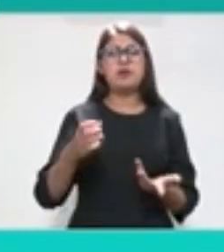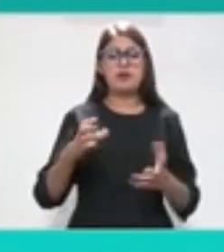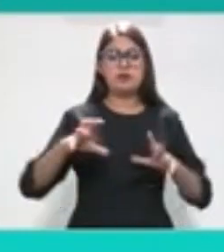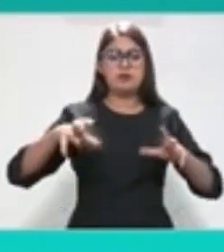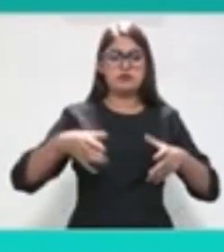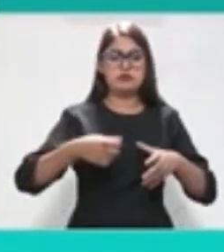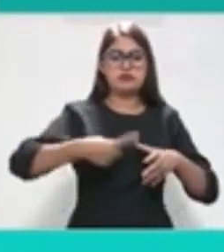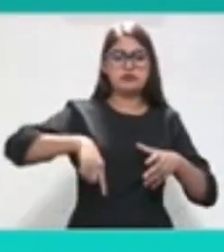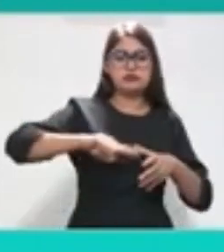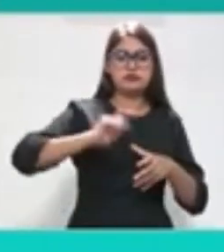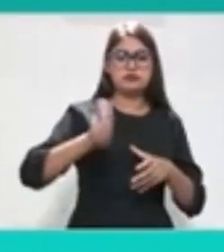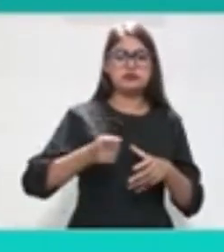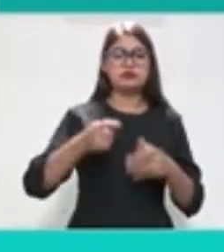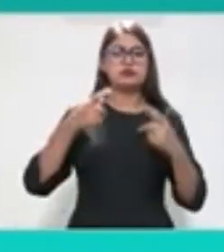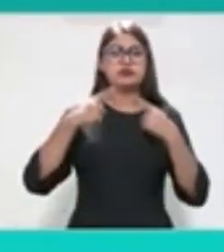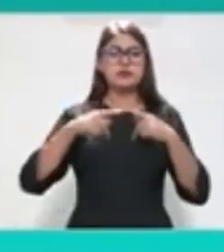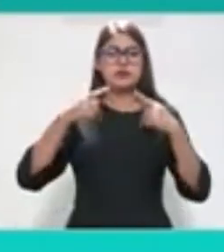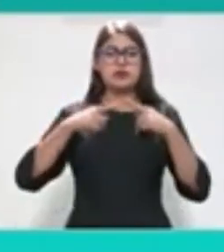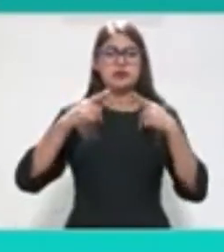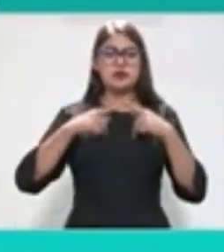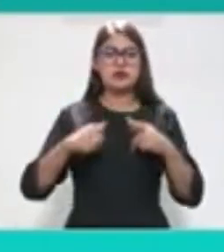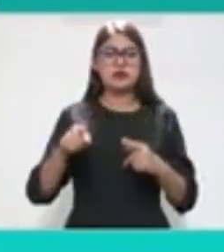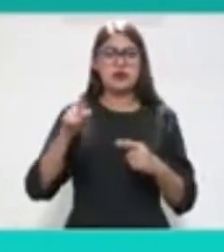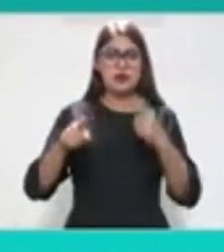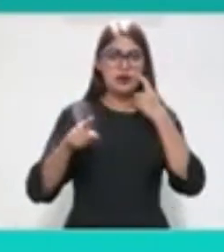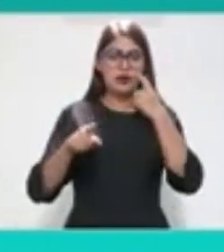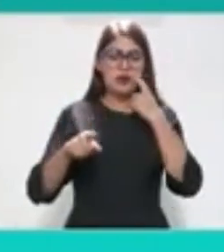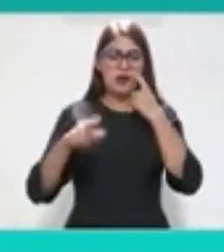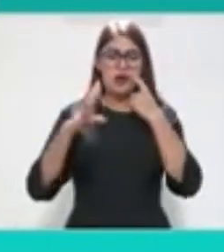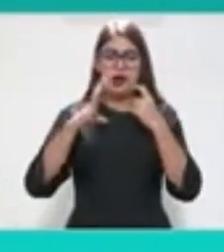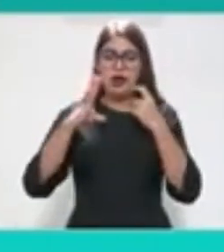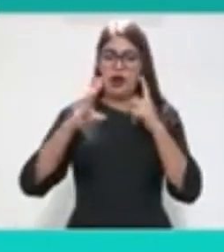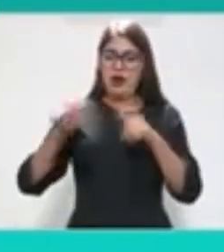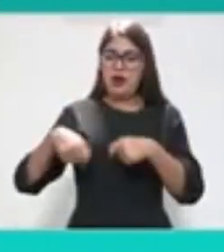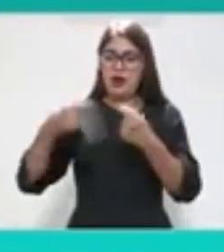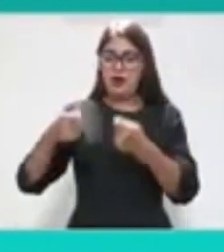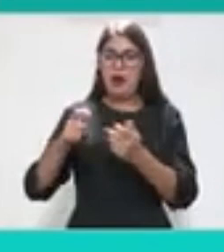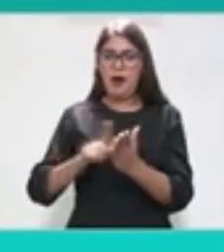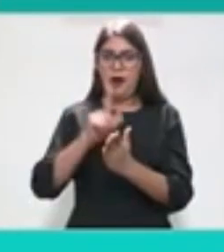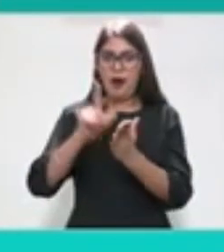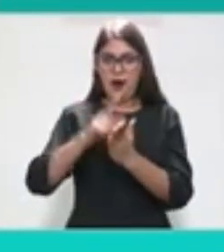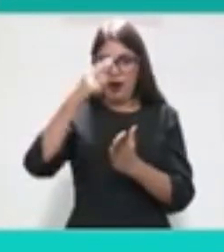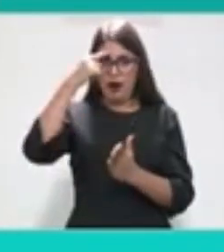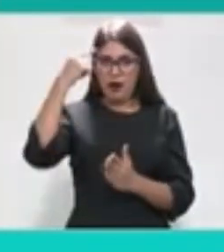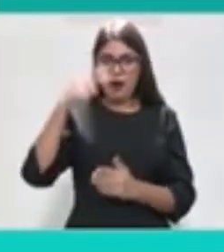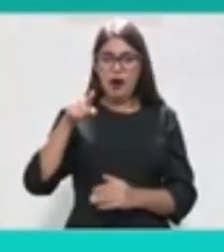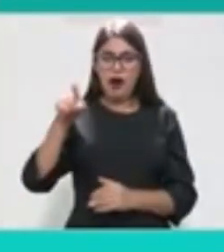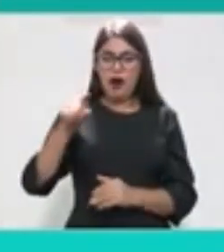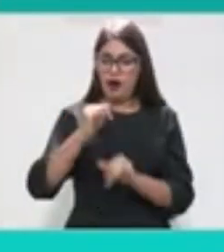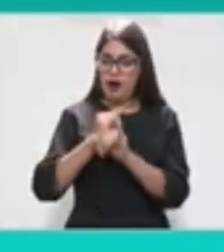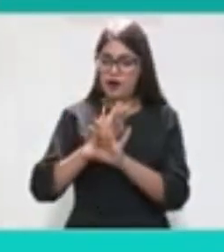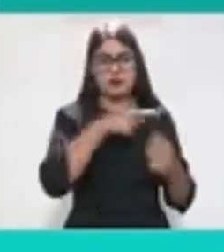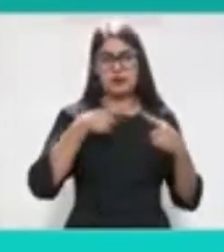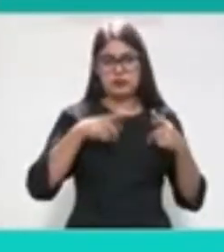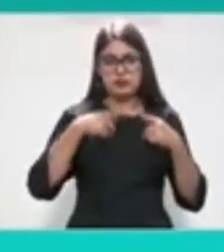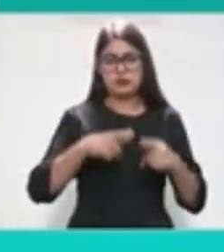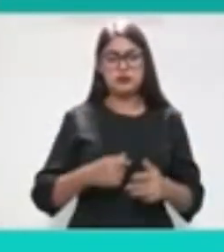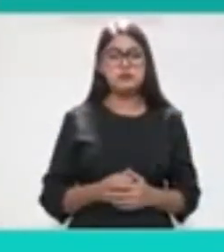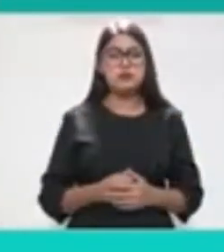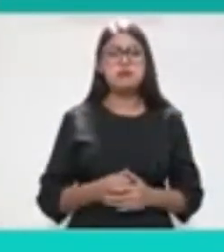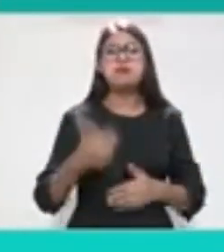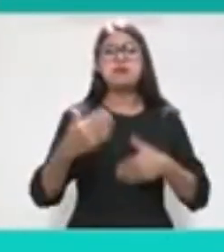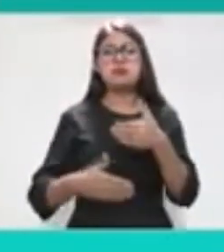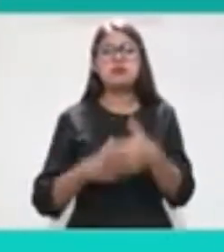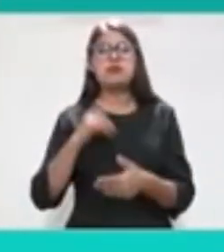concluir que el sujeto obligado cuenta con atribuciones legales para conocer de la información solicitada por el particular. Y en